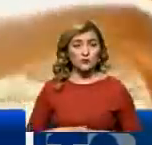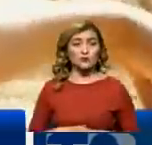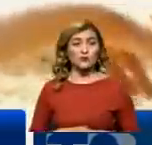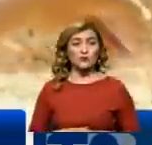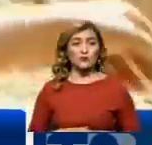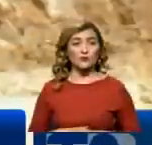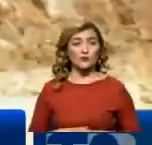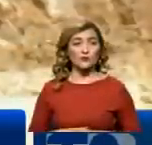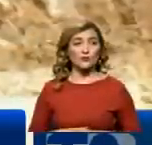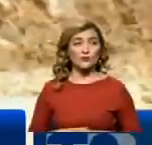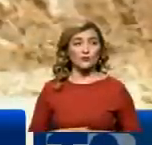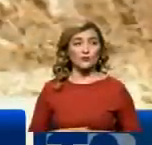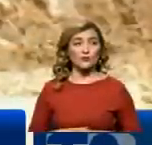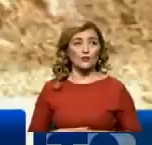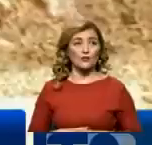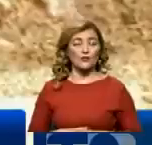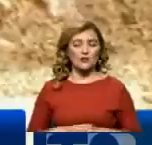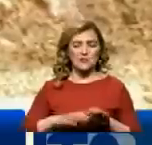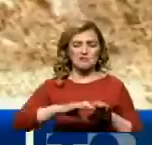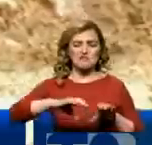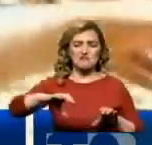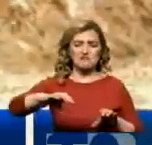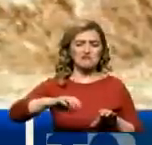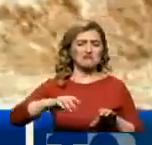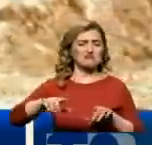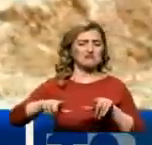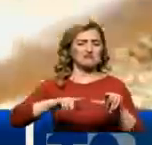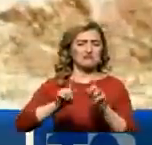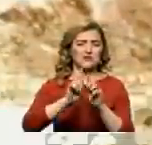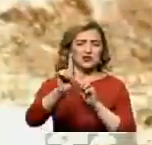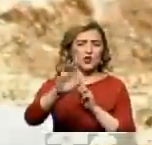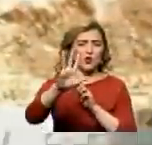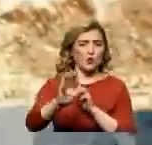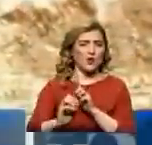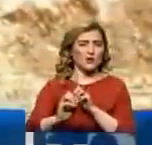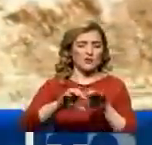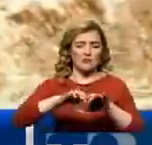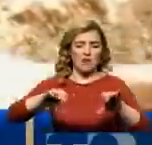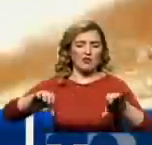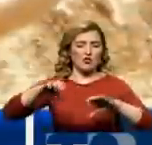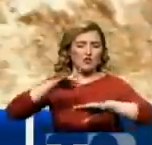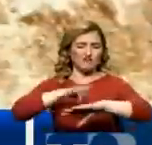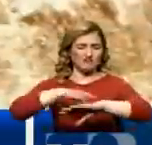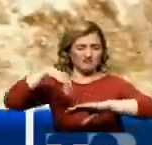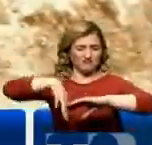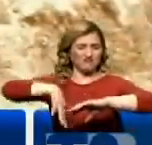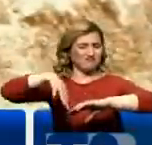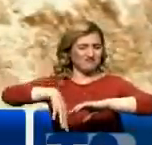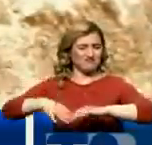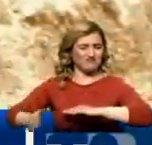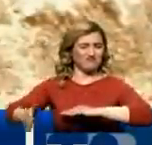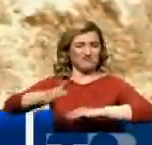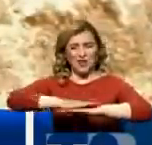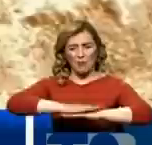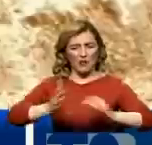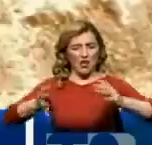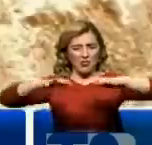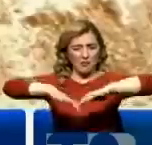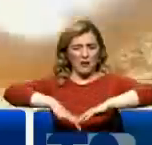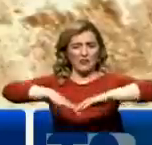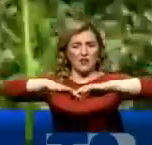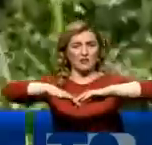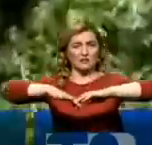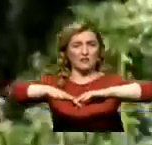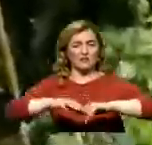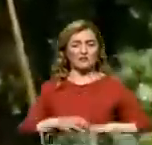la de Cantarilla, Cantarilla, ahí como 50 metros está tapada, 50 metros más o menos, casi como 10 metros de alto porque la parte de allá